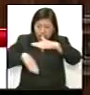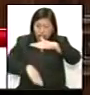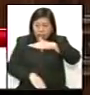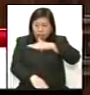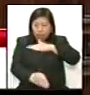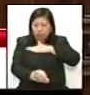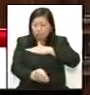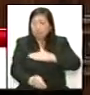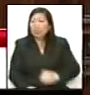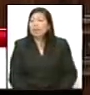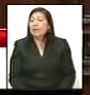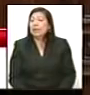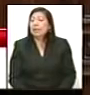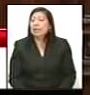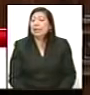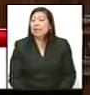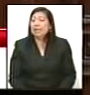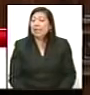que podría ir